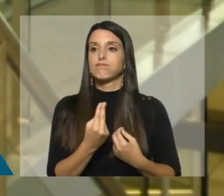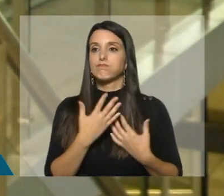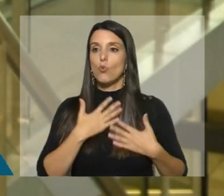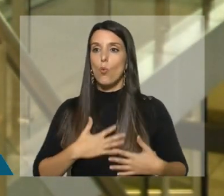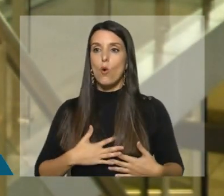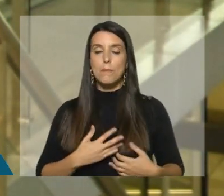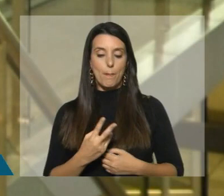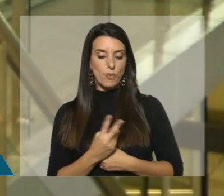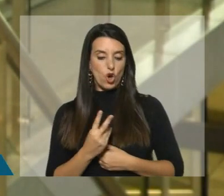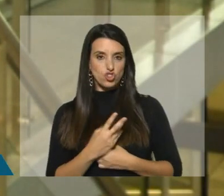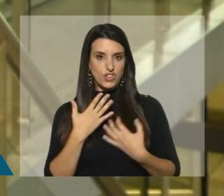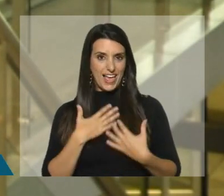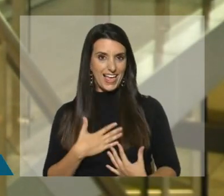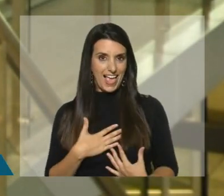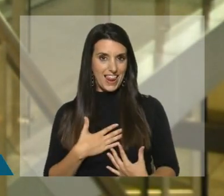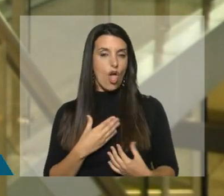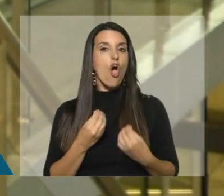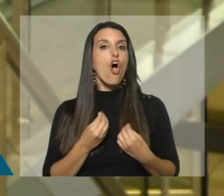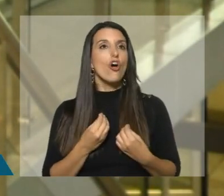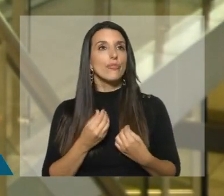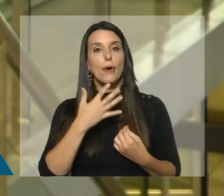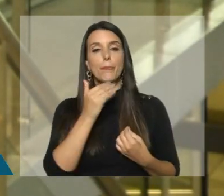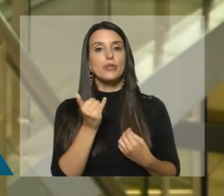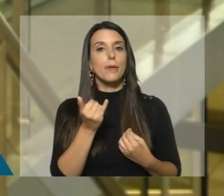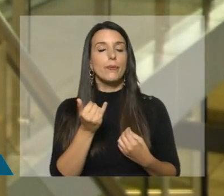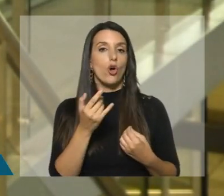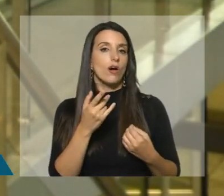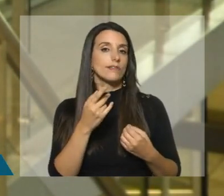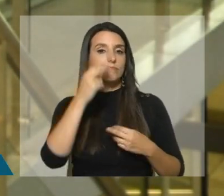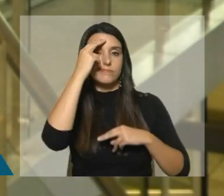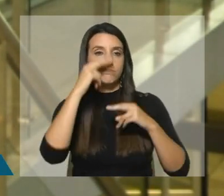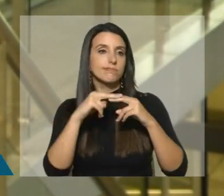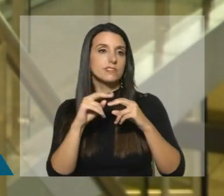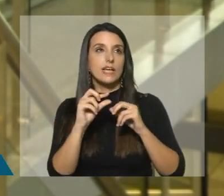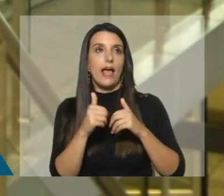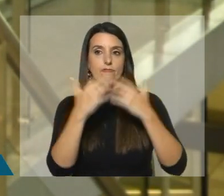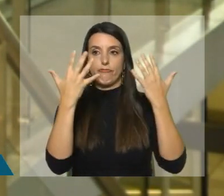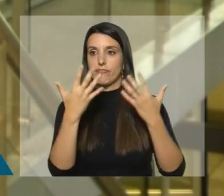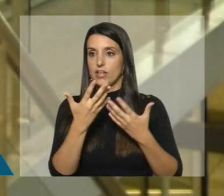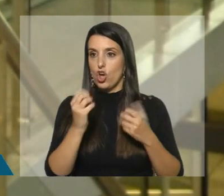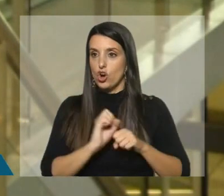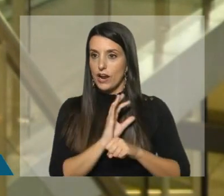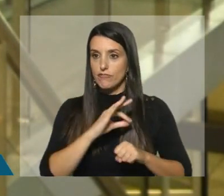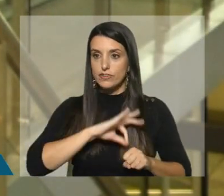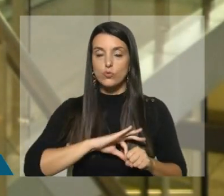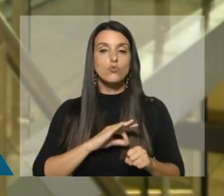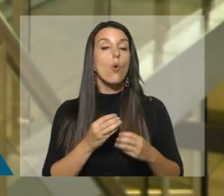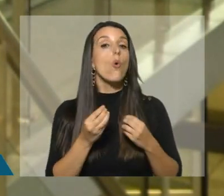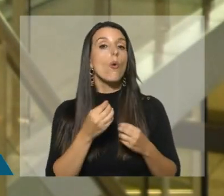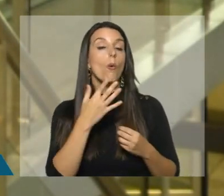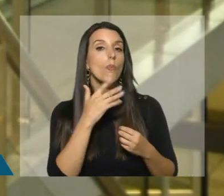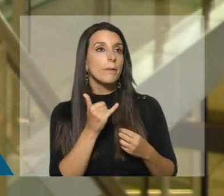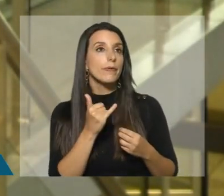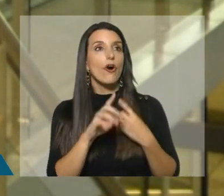protegerse contra lo que es el agravamiento del COVID-19 cuando